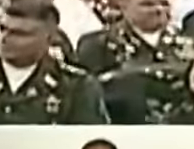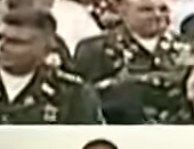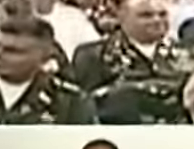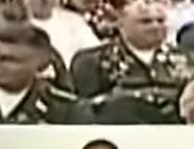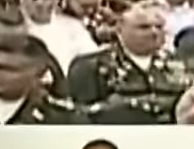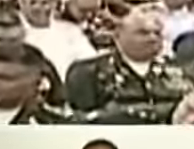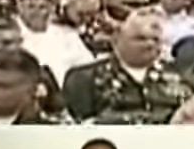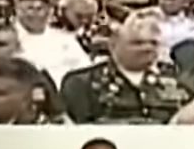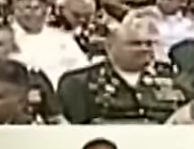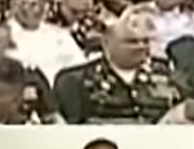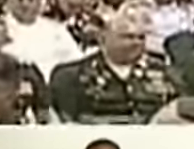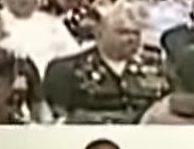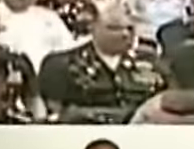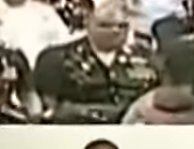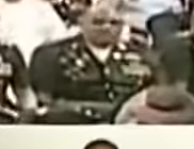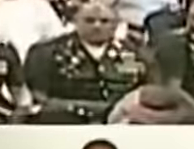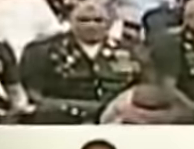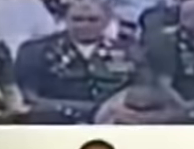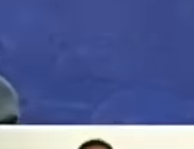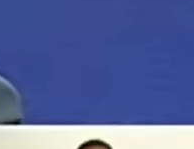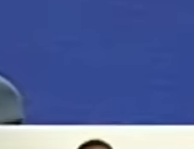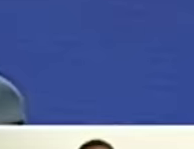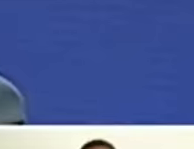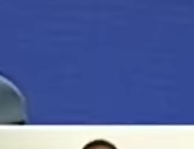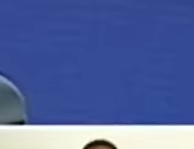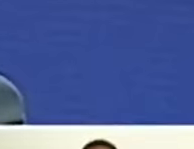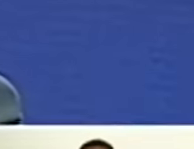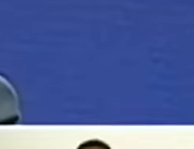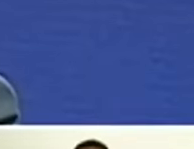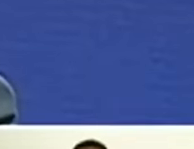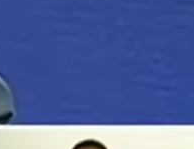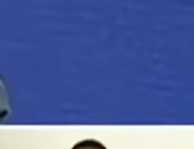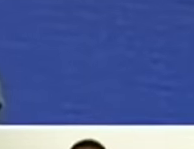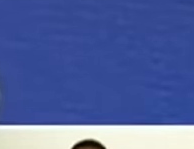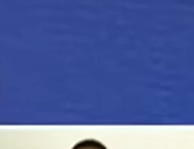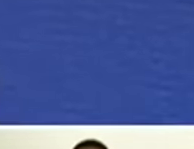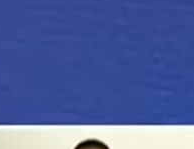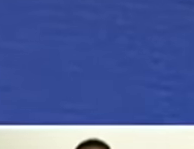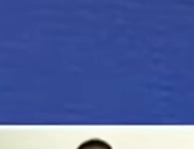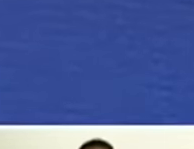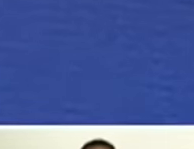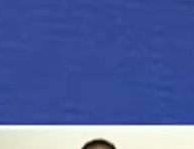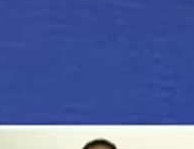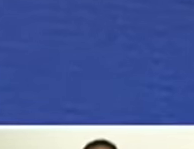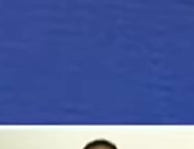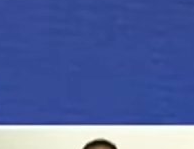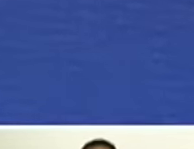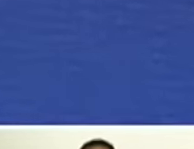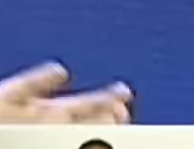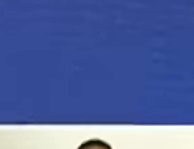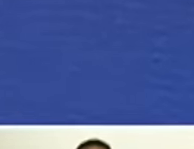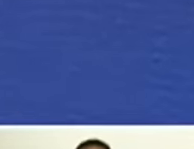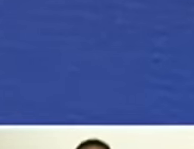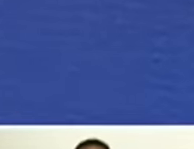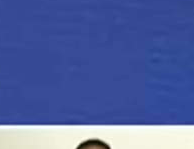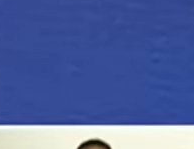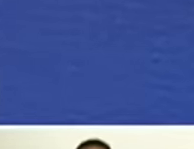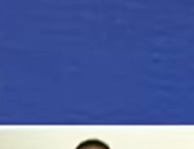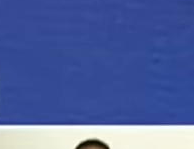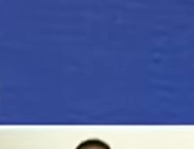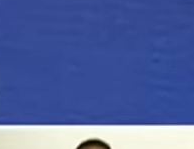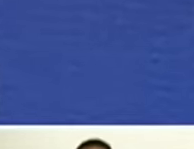El mal ojillo con limón es bueno para todo, ¿oíste? Búsquenlo en internet para que vean, mal ojillo con limón. Es bueno para